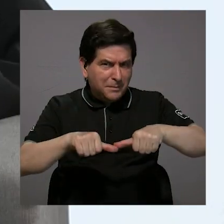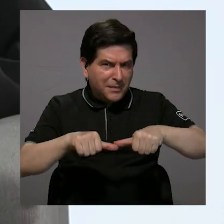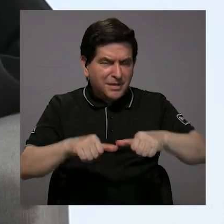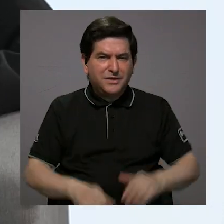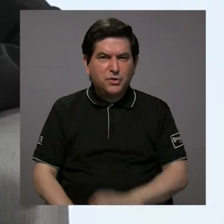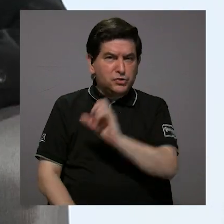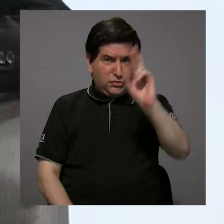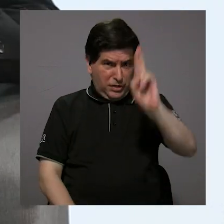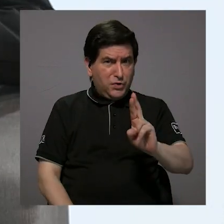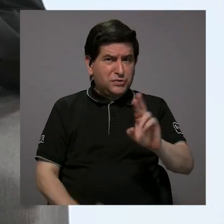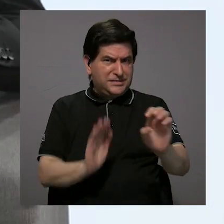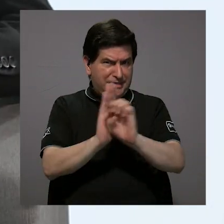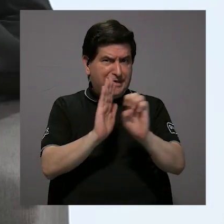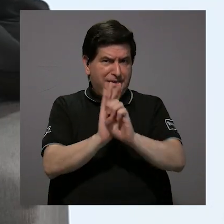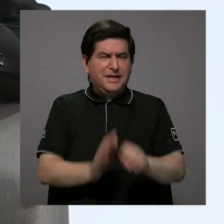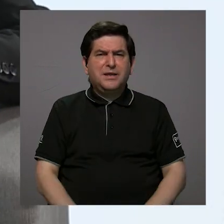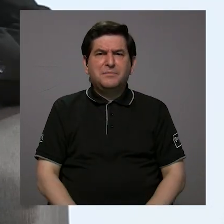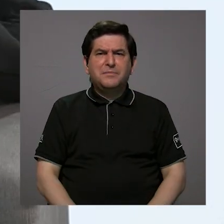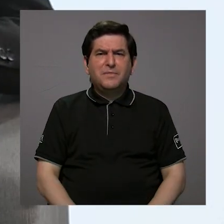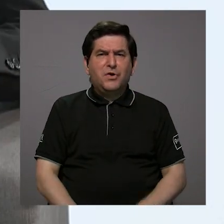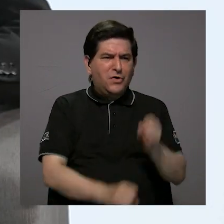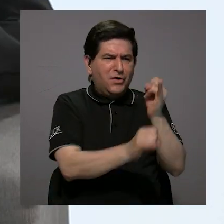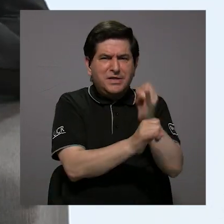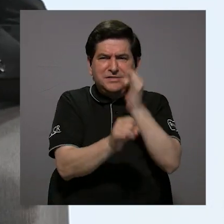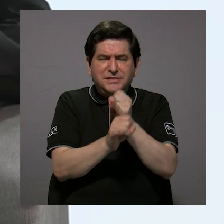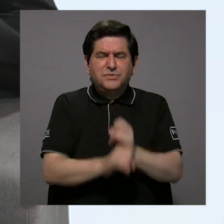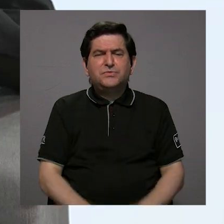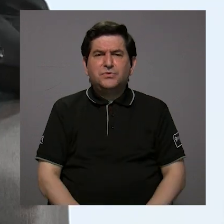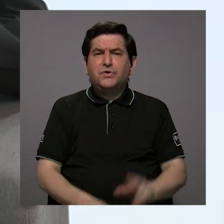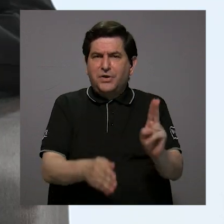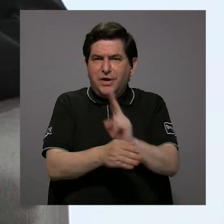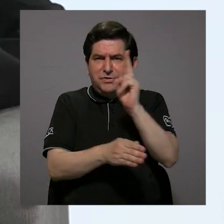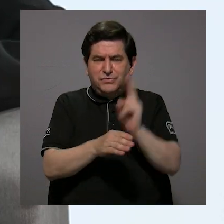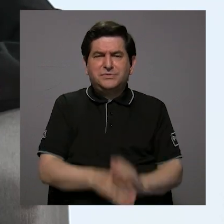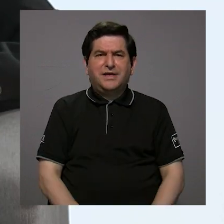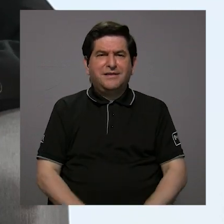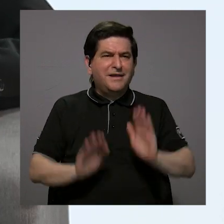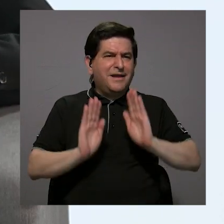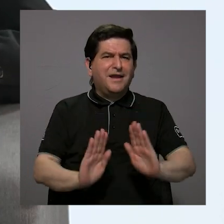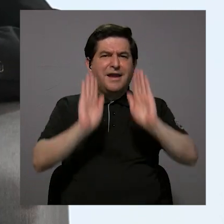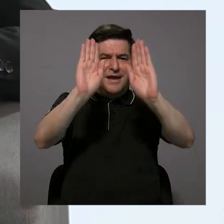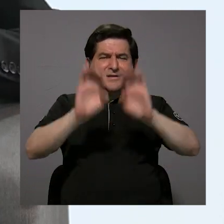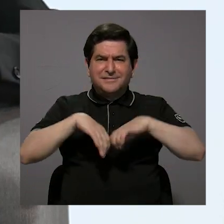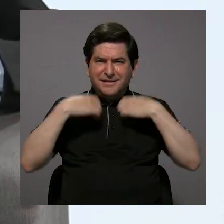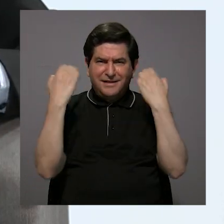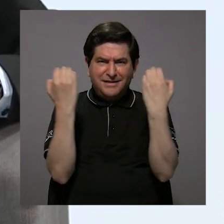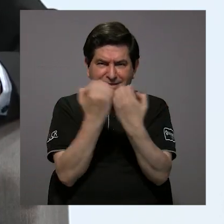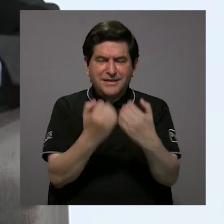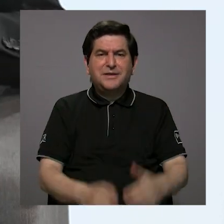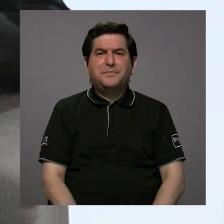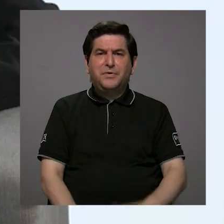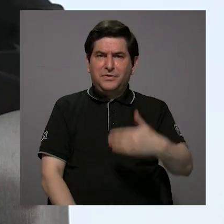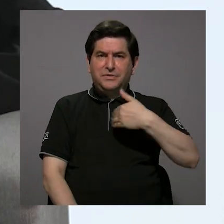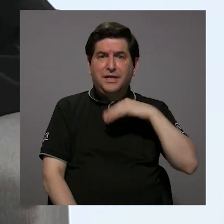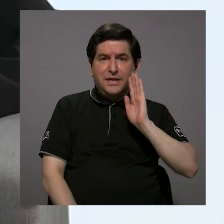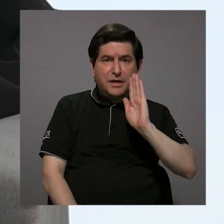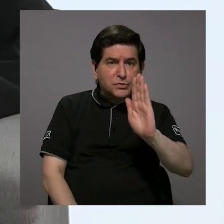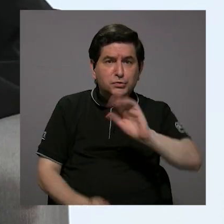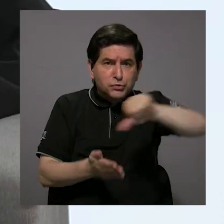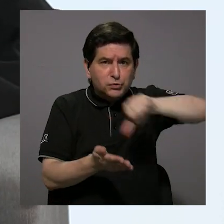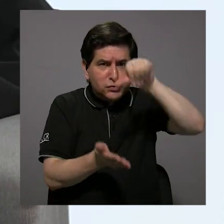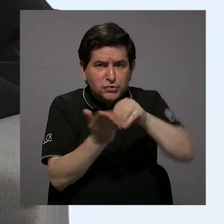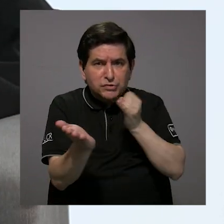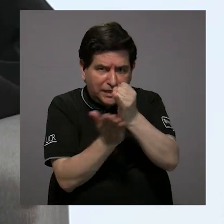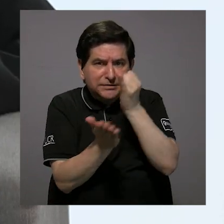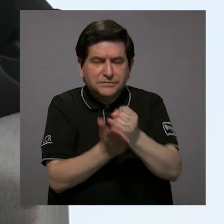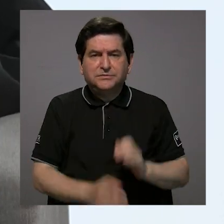convenios, en Costa Rica, por ejemplo, ¿qué instancias están haciendo uso de las extraordinarias facilidades que tienen ustedes en